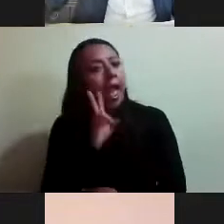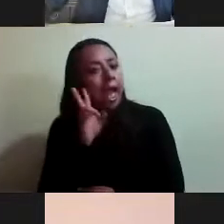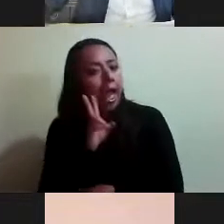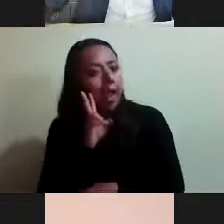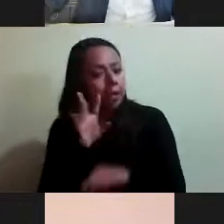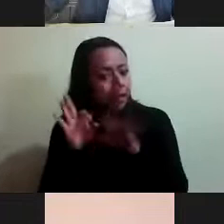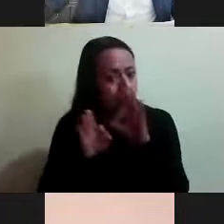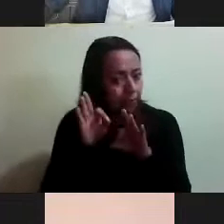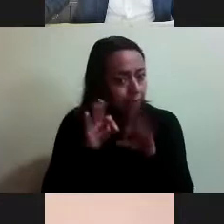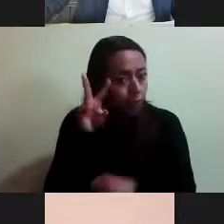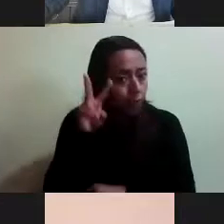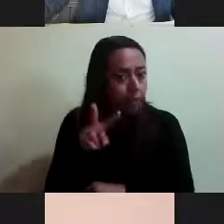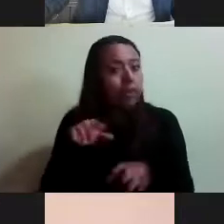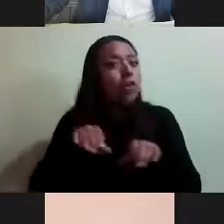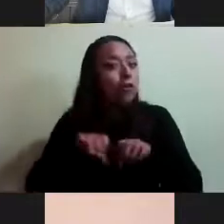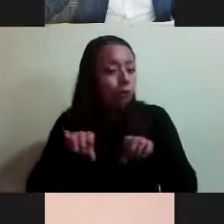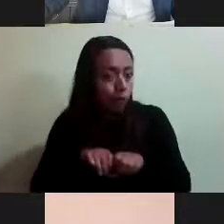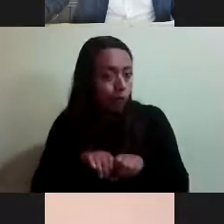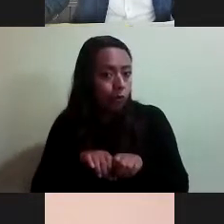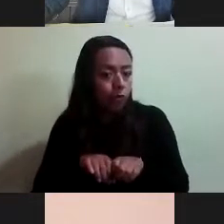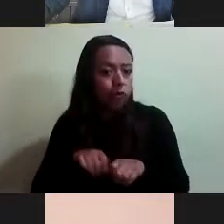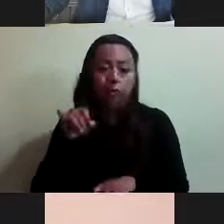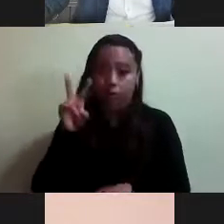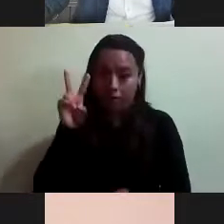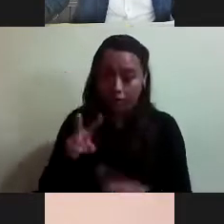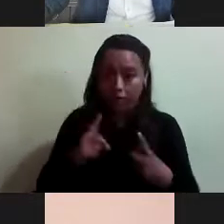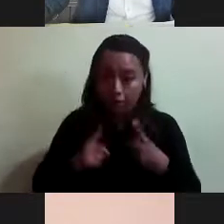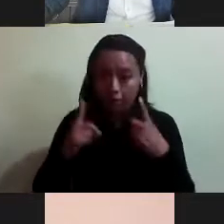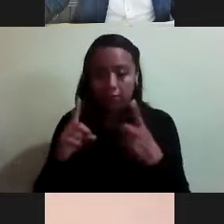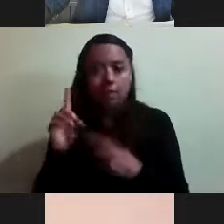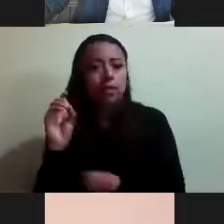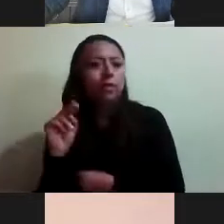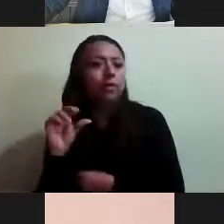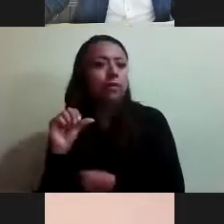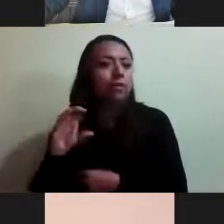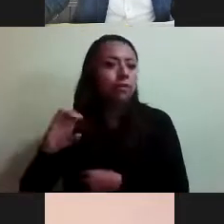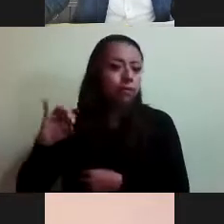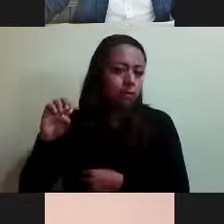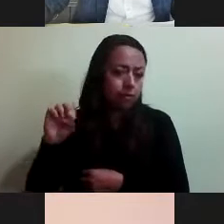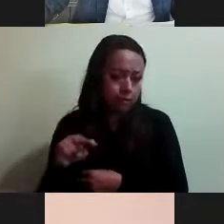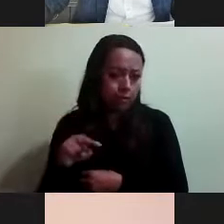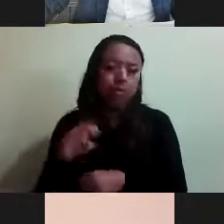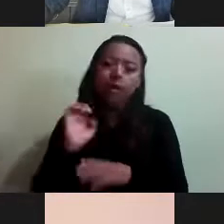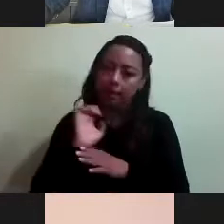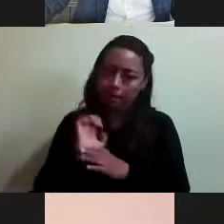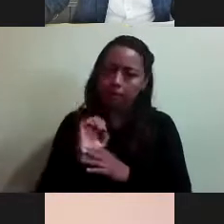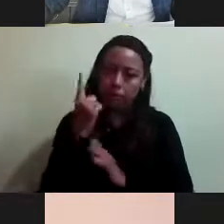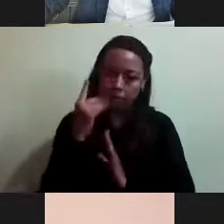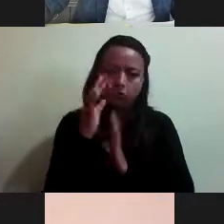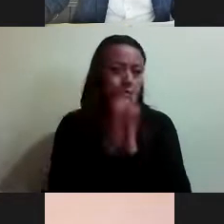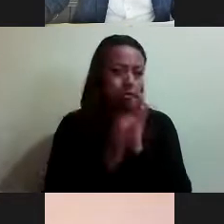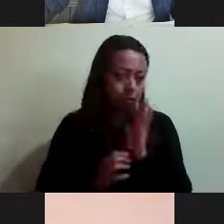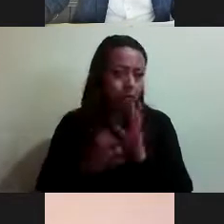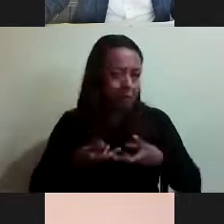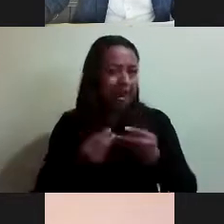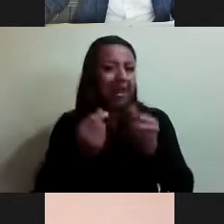real, si efectivamente es una donación. Si es una donación, es un gasto, y obviamente, como dice